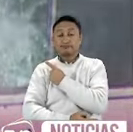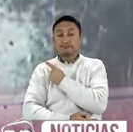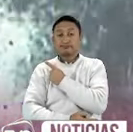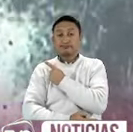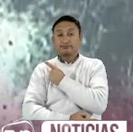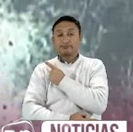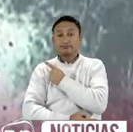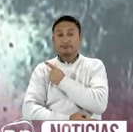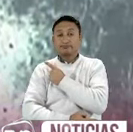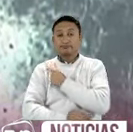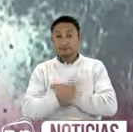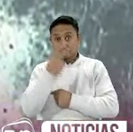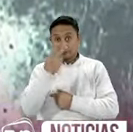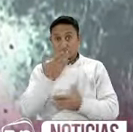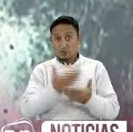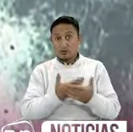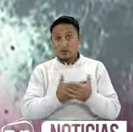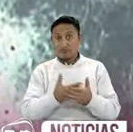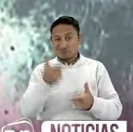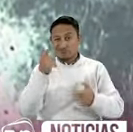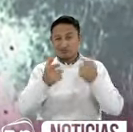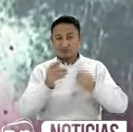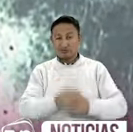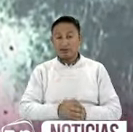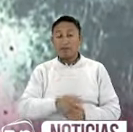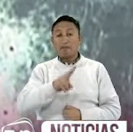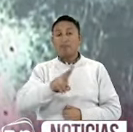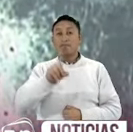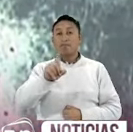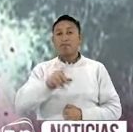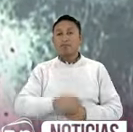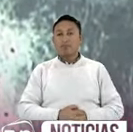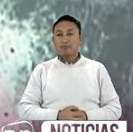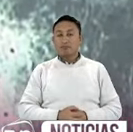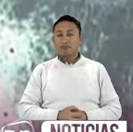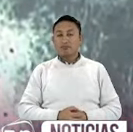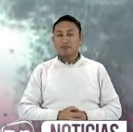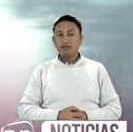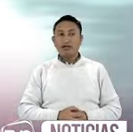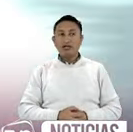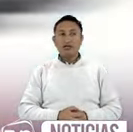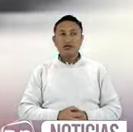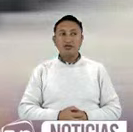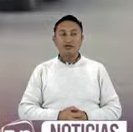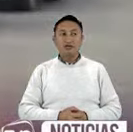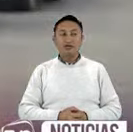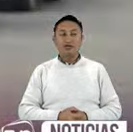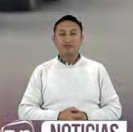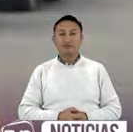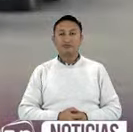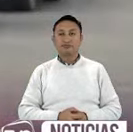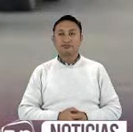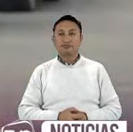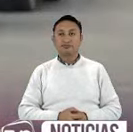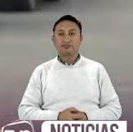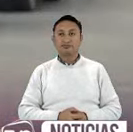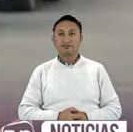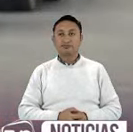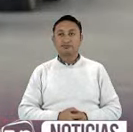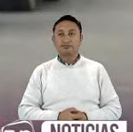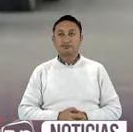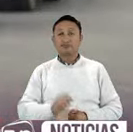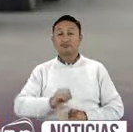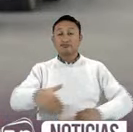conductor, se podían observar por lo menos 21 orificios de impactos de bala. Y sobre la avenida del